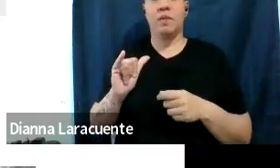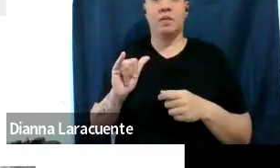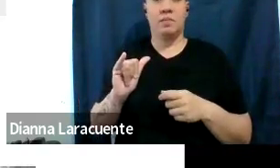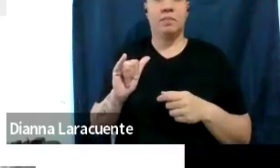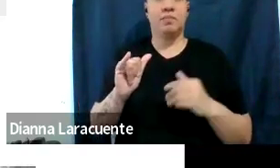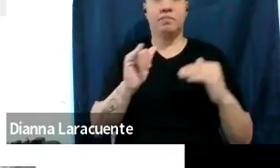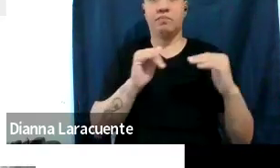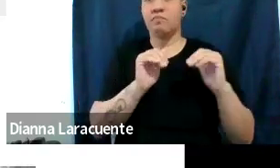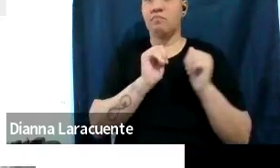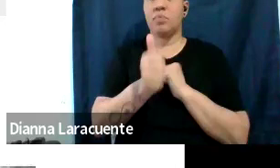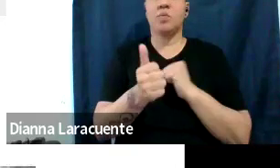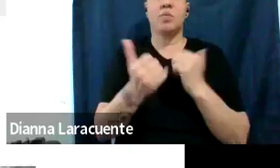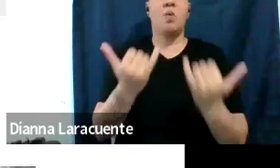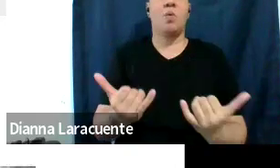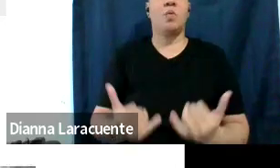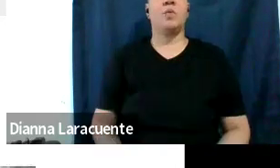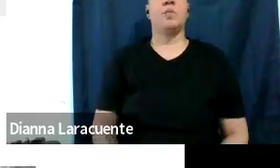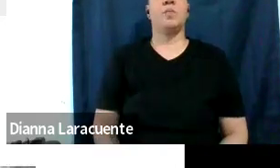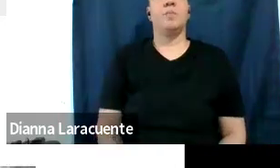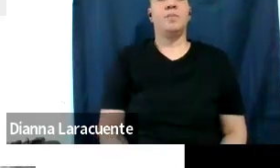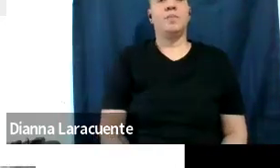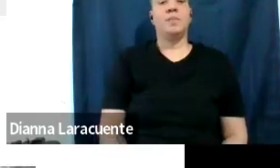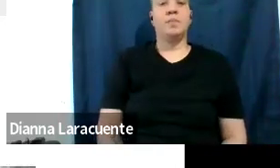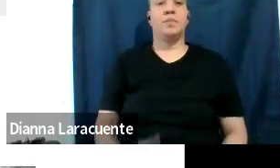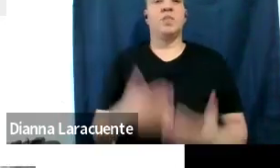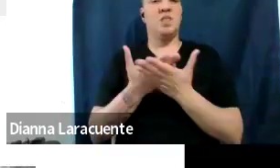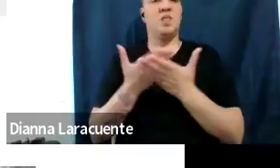superado el día de hoy. Llegó que,